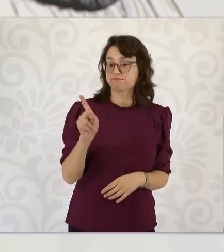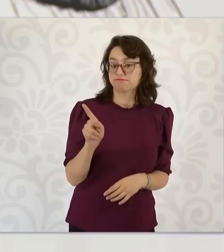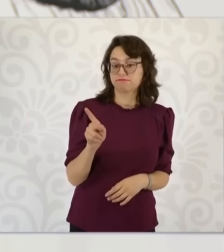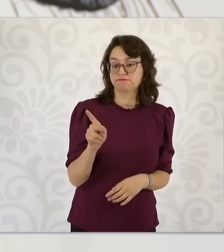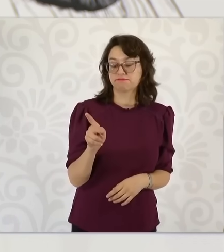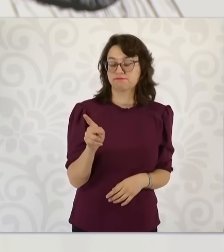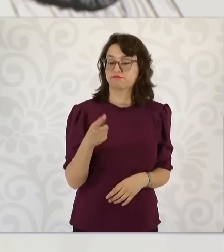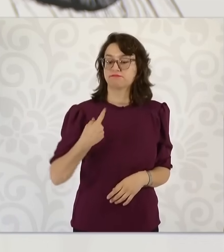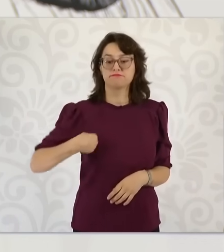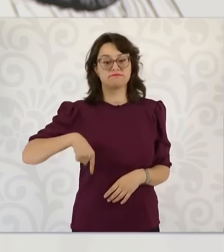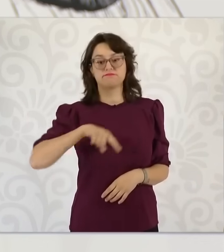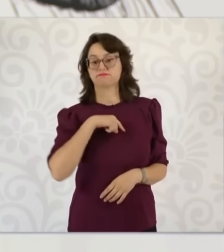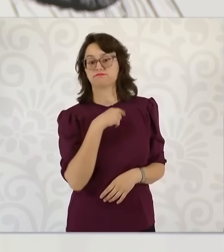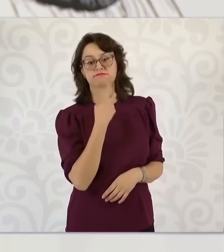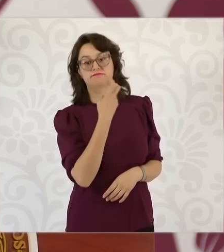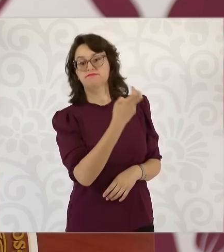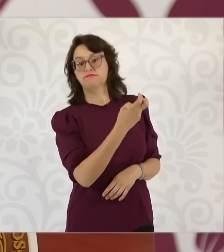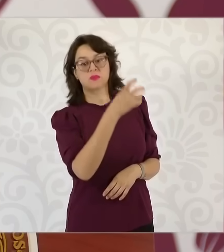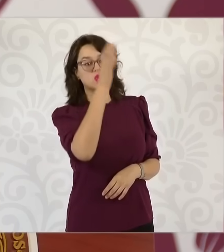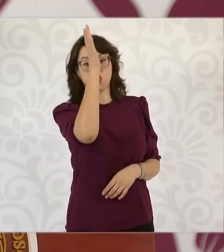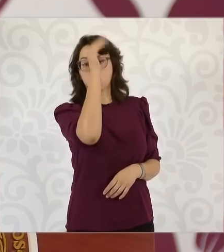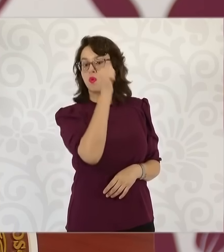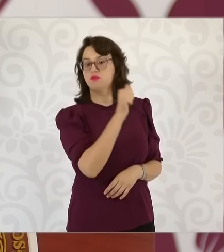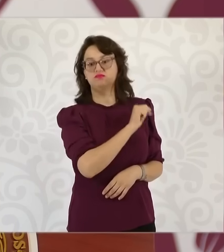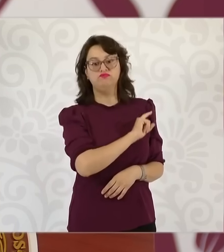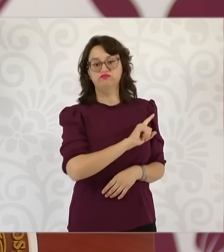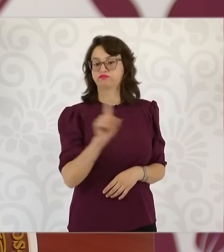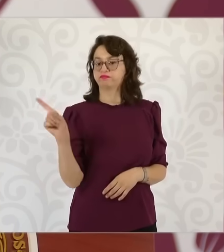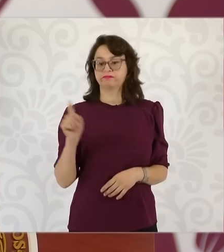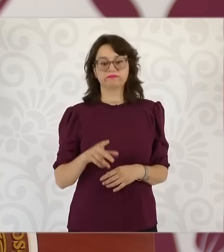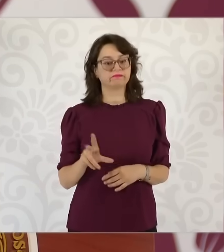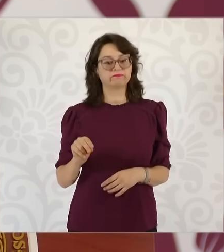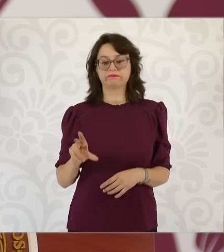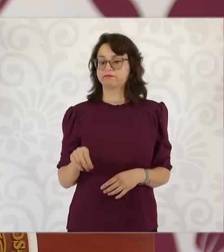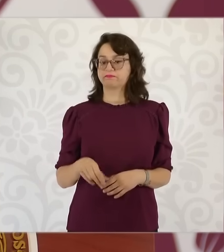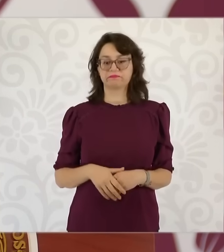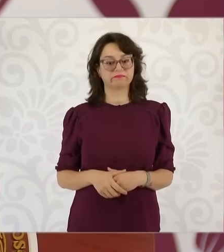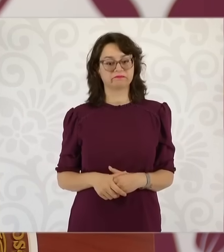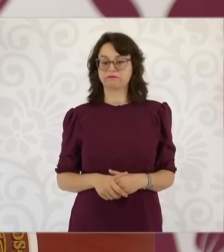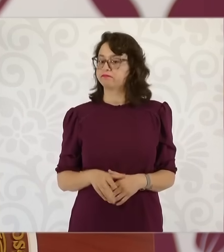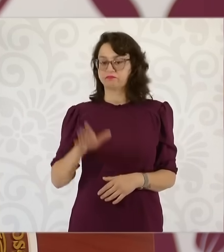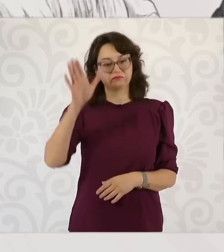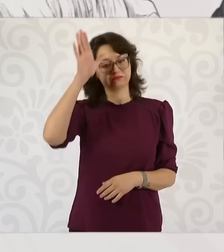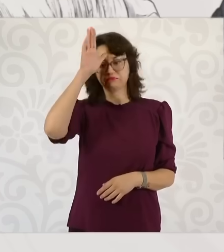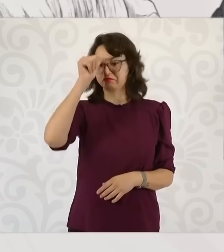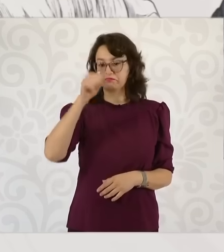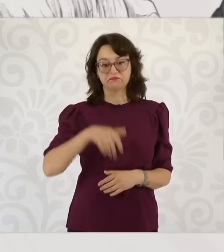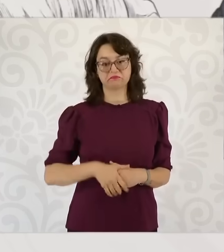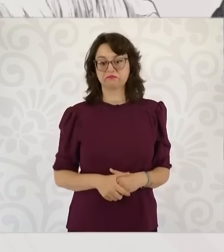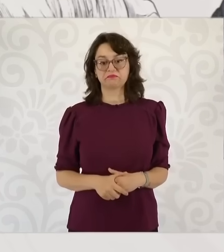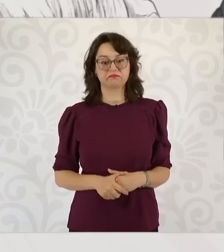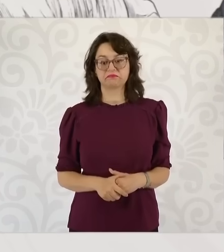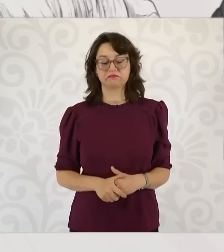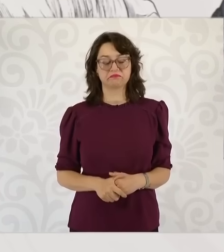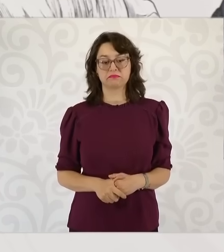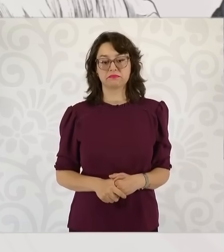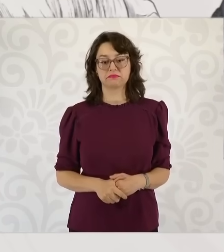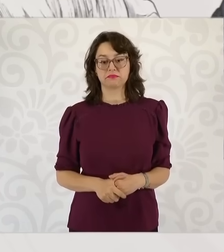acuerdo con que haya impuestos a las remesas, de ninguna manera.